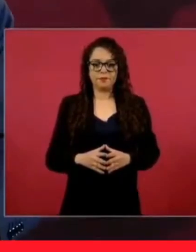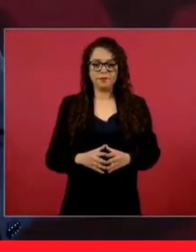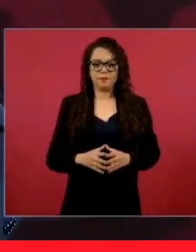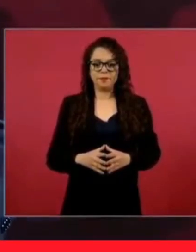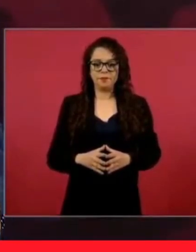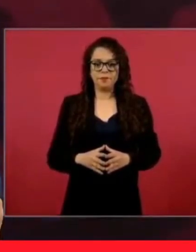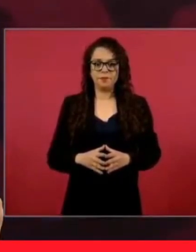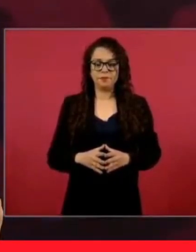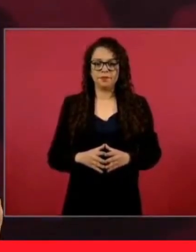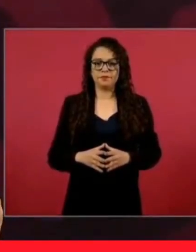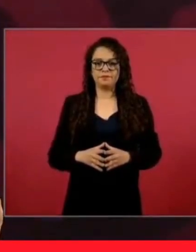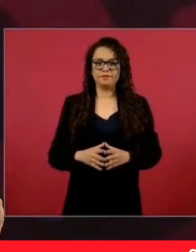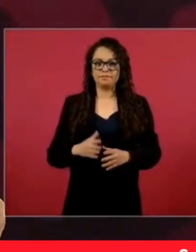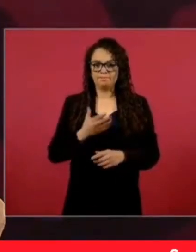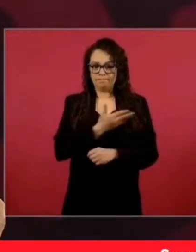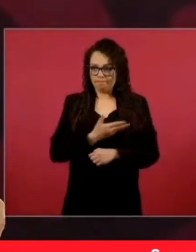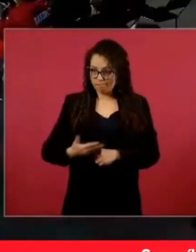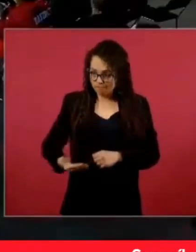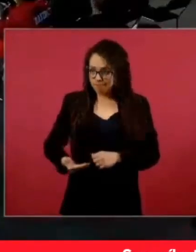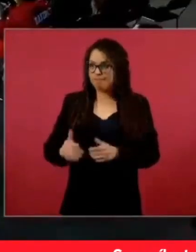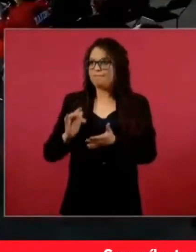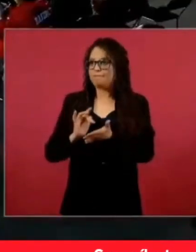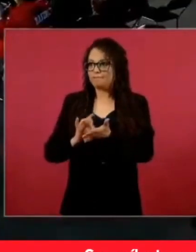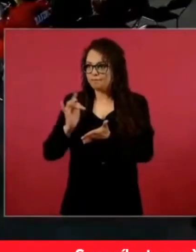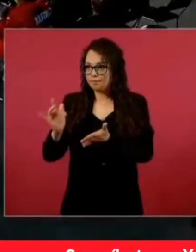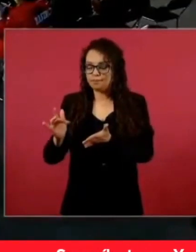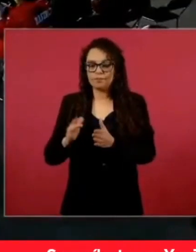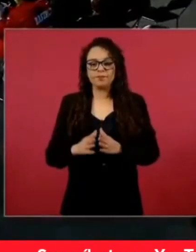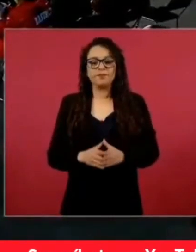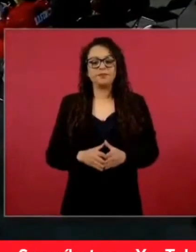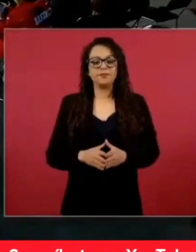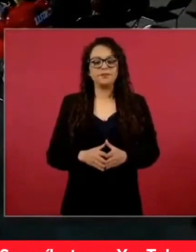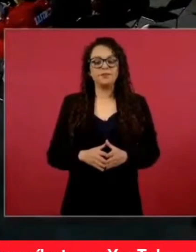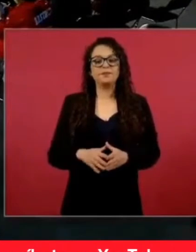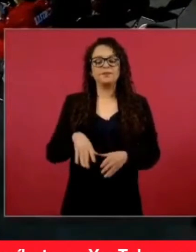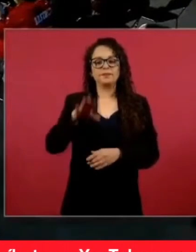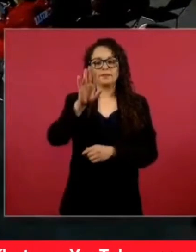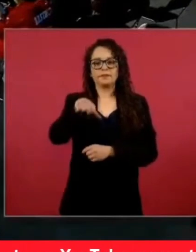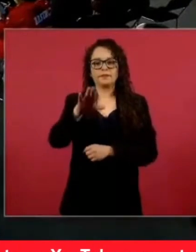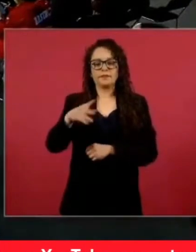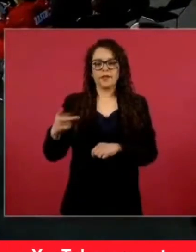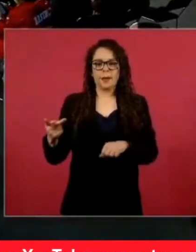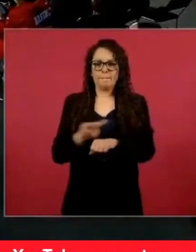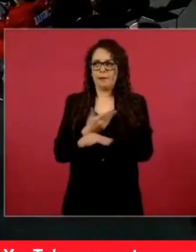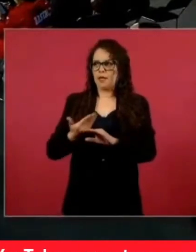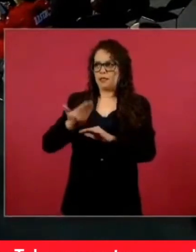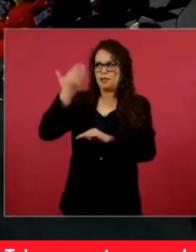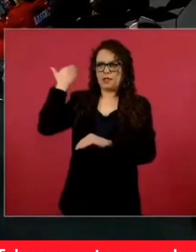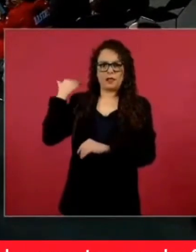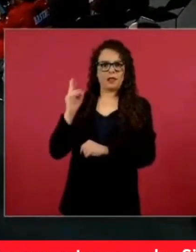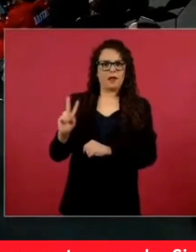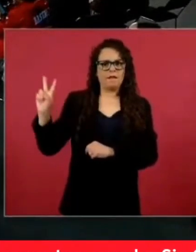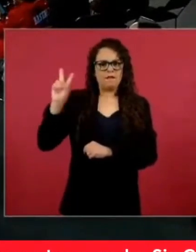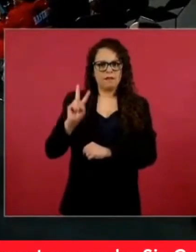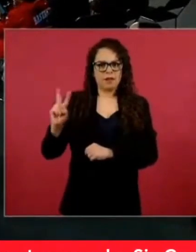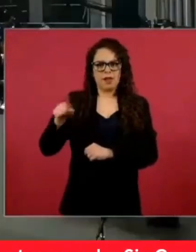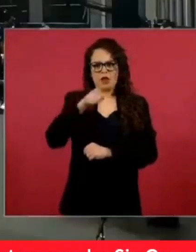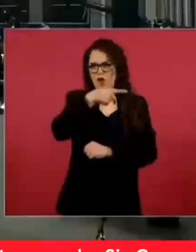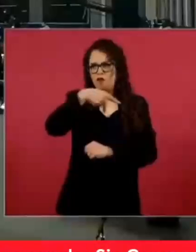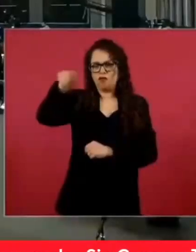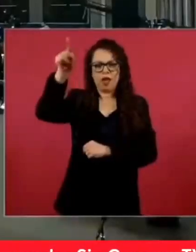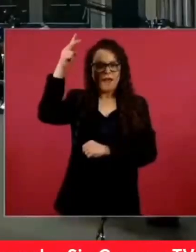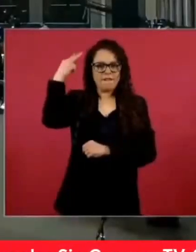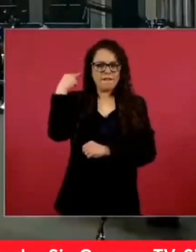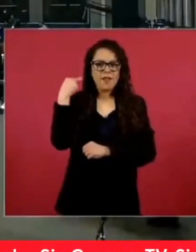Gracias, presidente. El viernes pasado, en su gira en conjunto con la presidenta electa Claudia Sheinbaum,